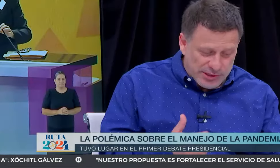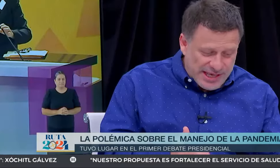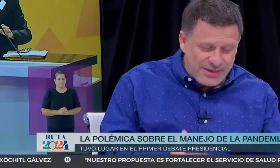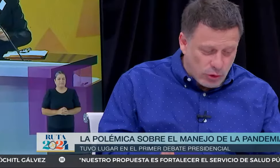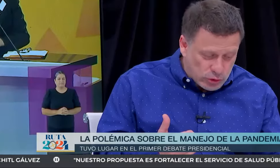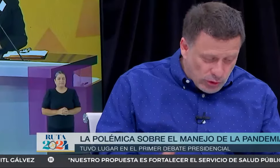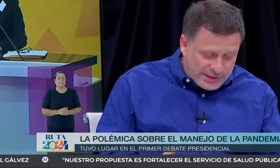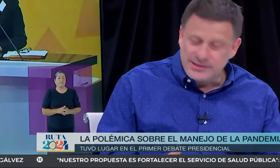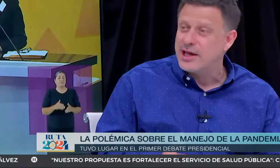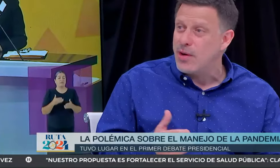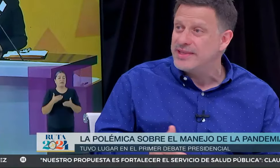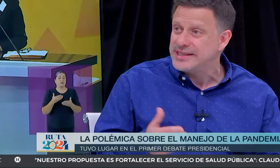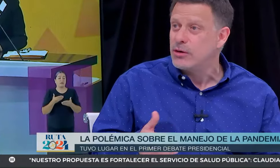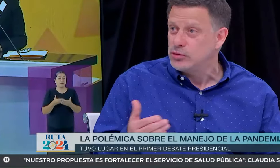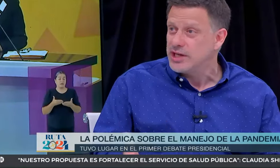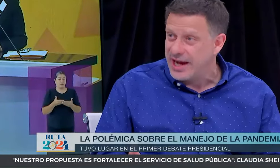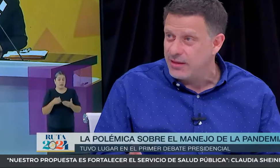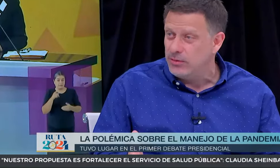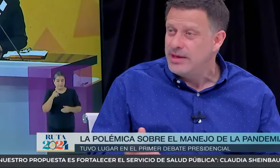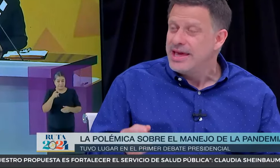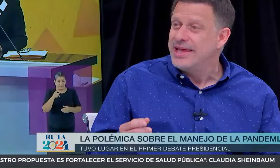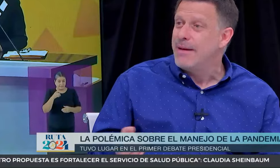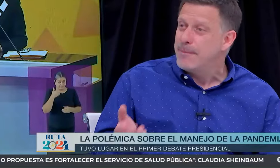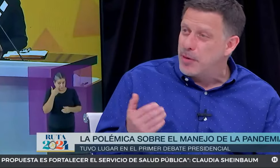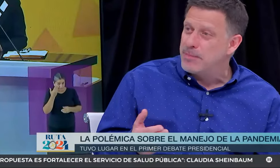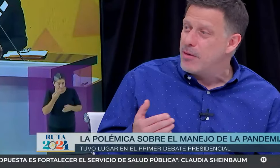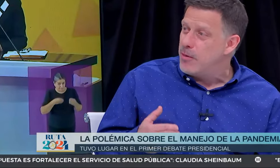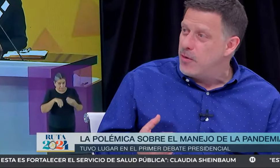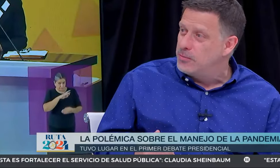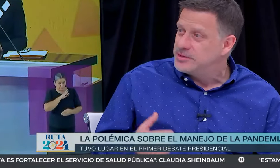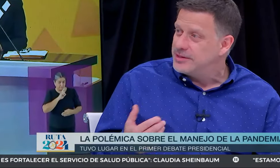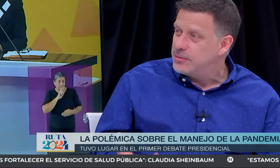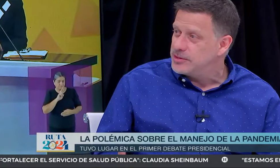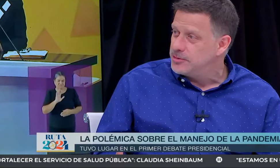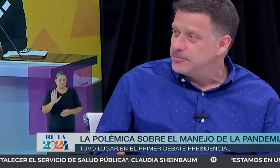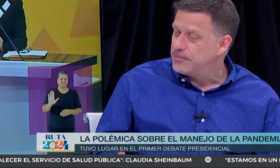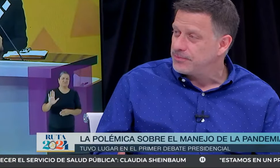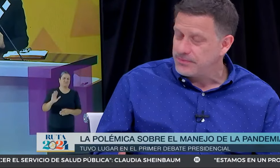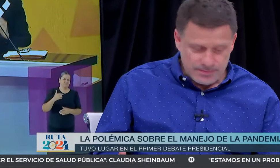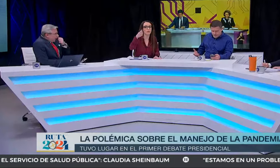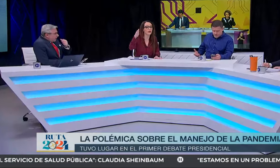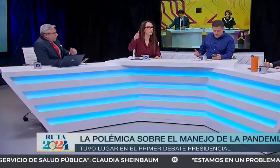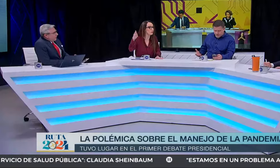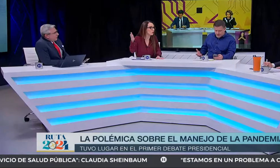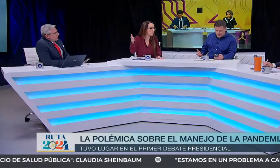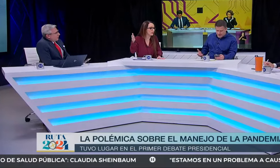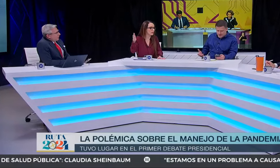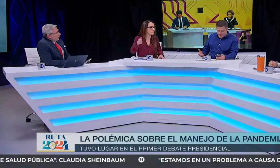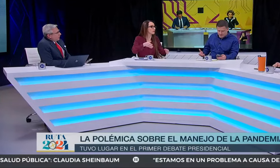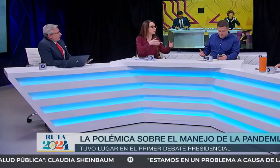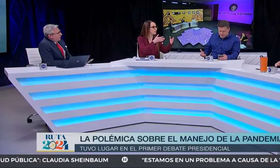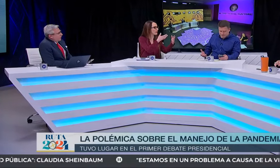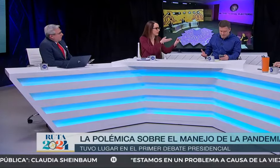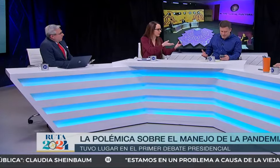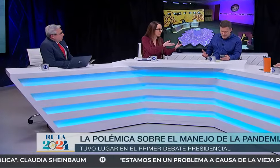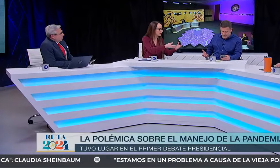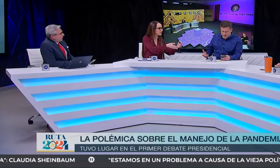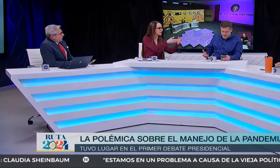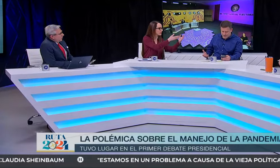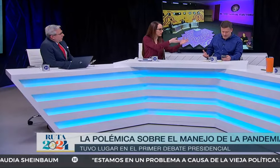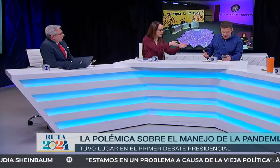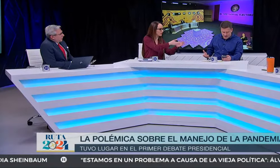no hay tales. Lo que sí hay doctores que lo han desaconsejado y la Fernando, propia perdóname que te interrumpa. Y hay doctores un que sí. Premio Nobel te